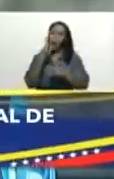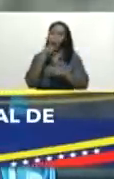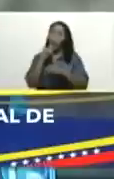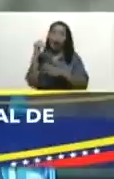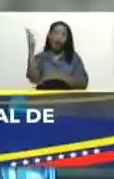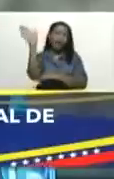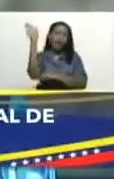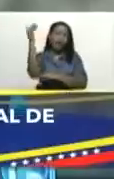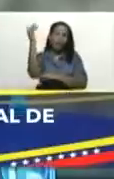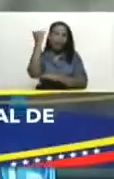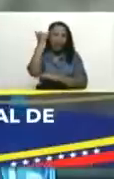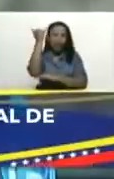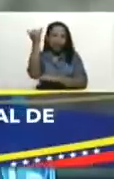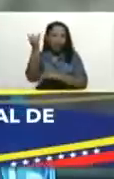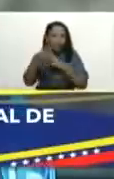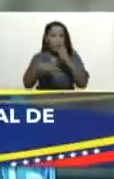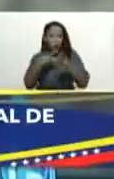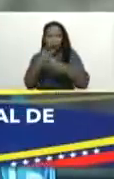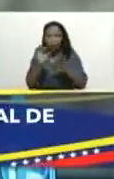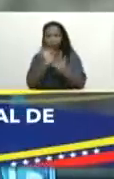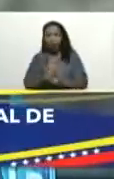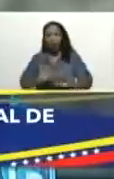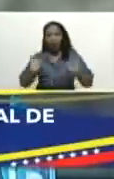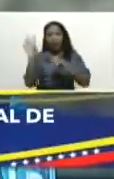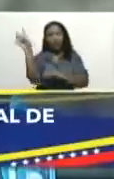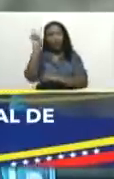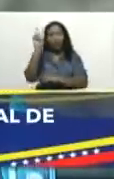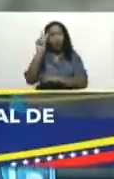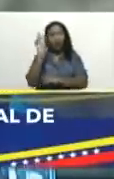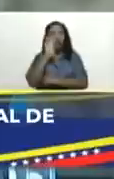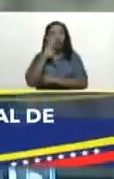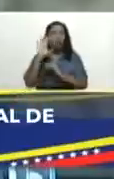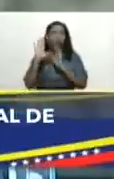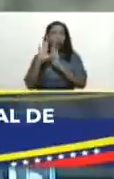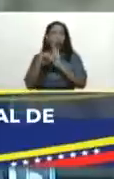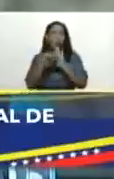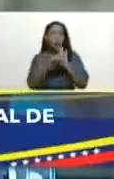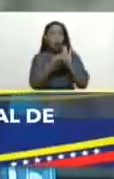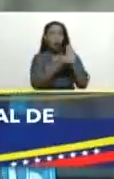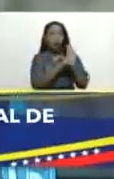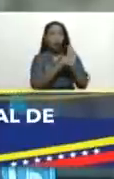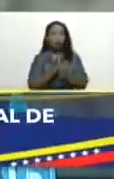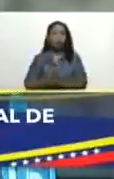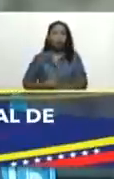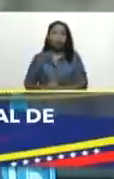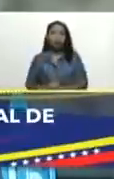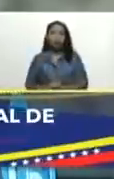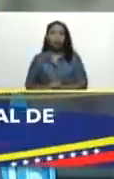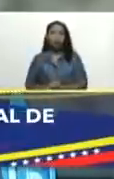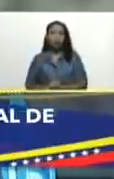bandera ideológica ni política, la Venezuela de la corrupción, de las corruptelas.